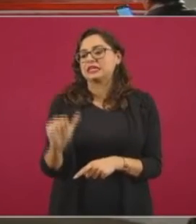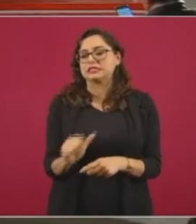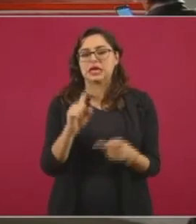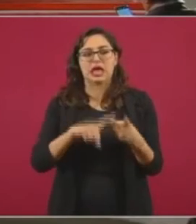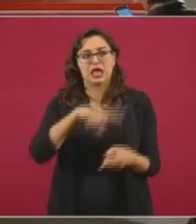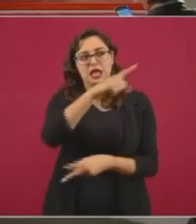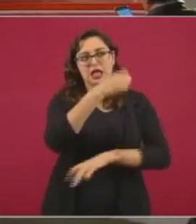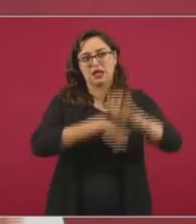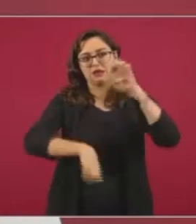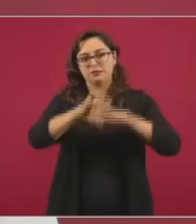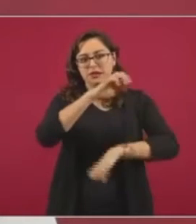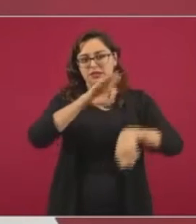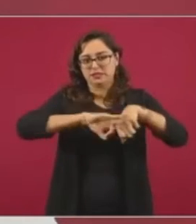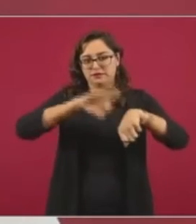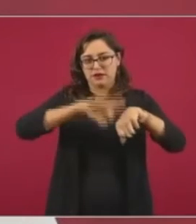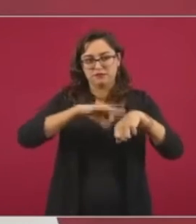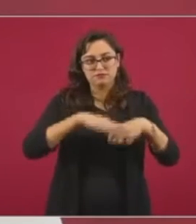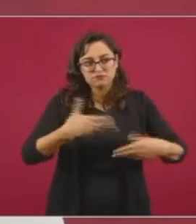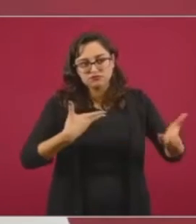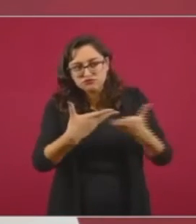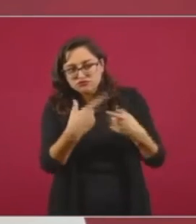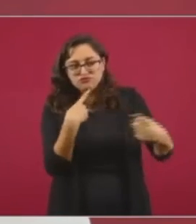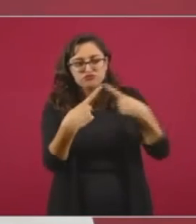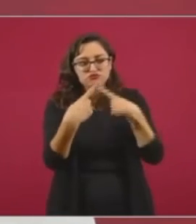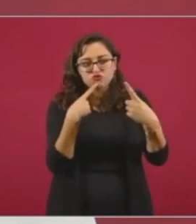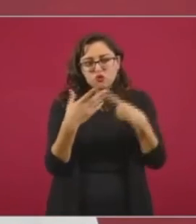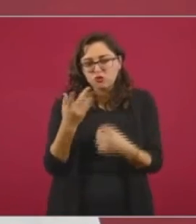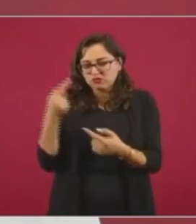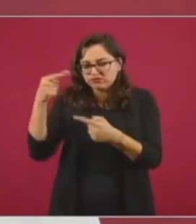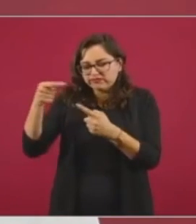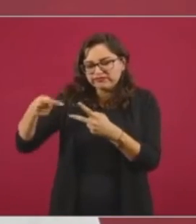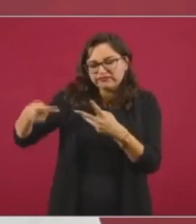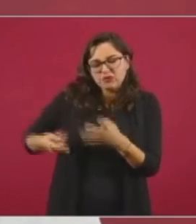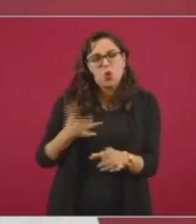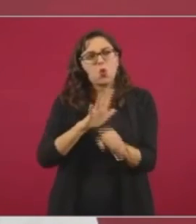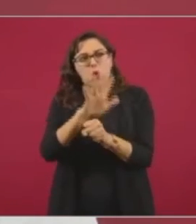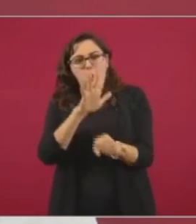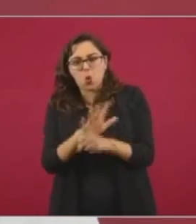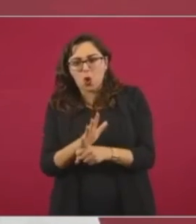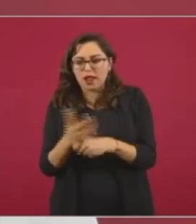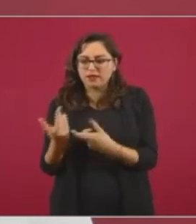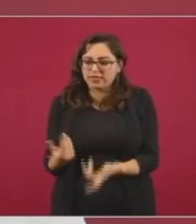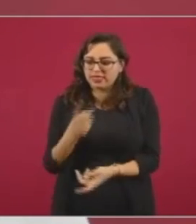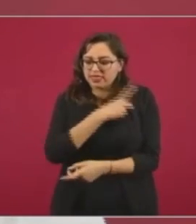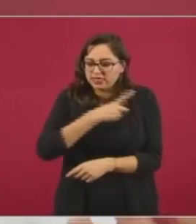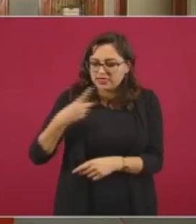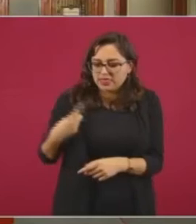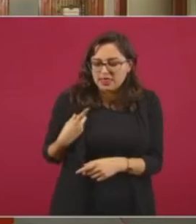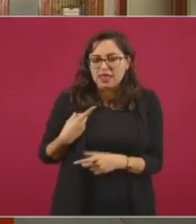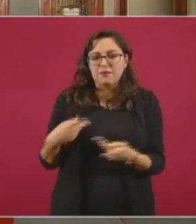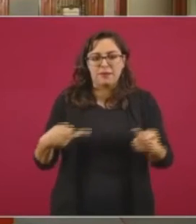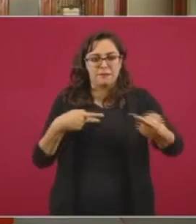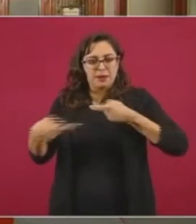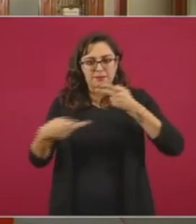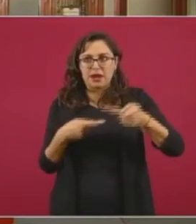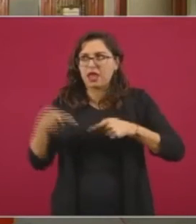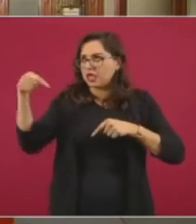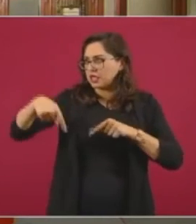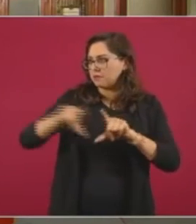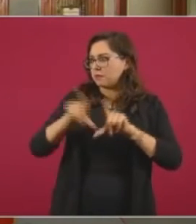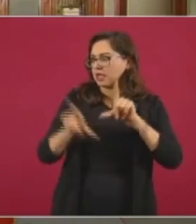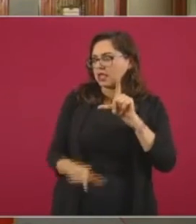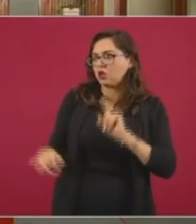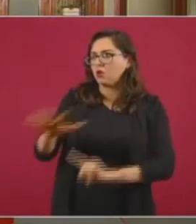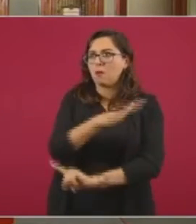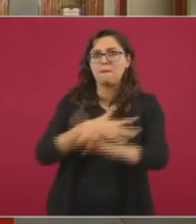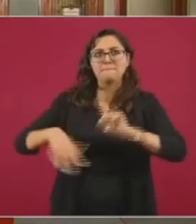Pfizer estamos identificando cuáles pudieran ser los elementos que se requieren avanzar de preparación en el país